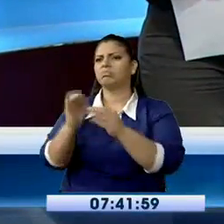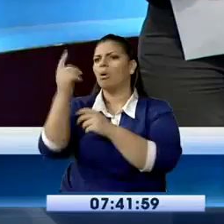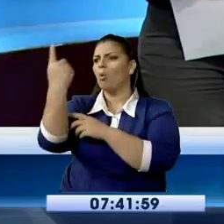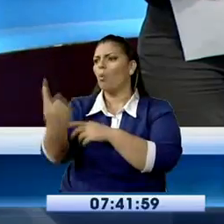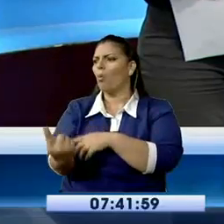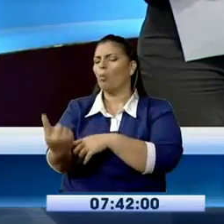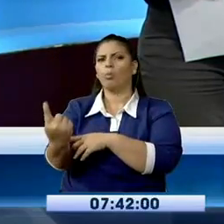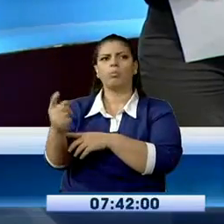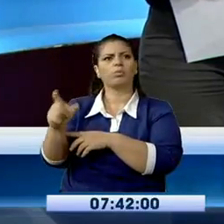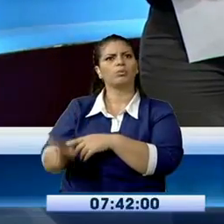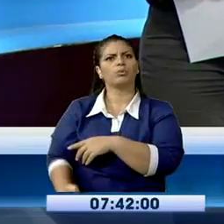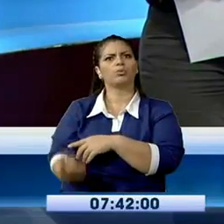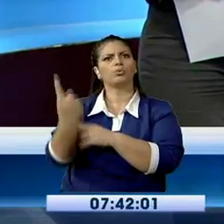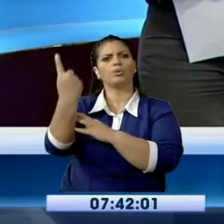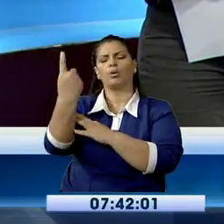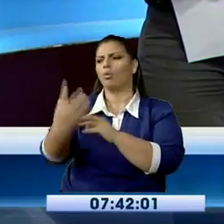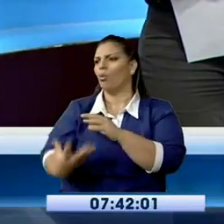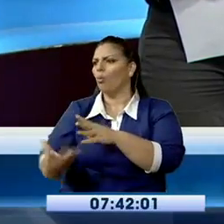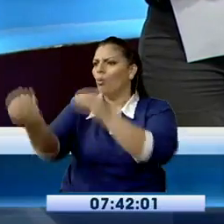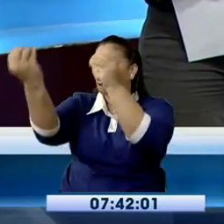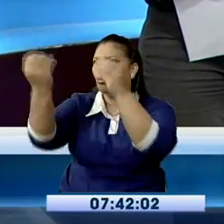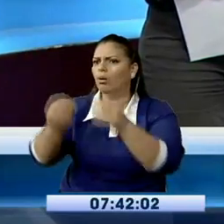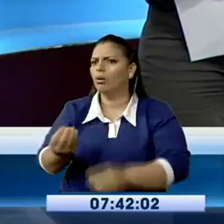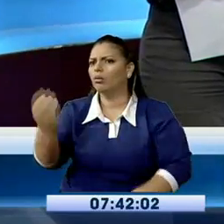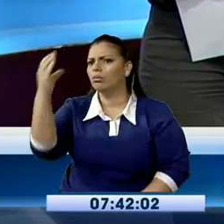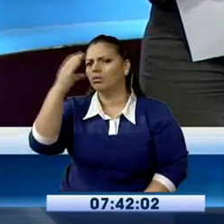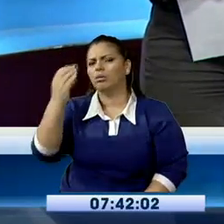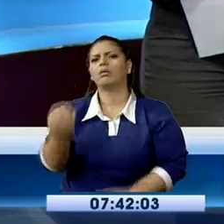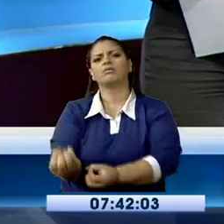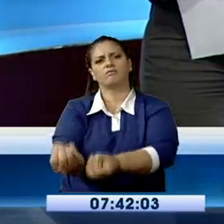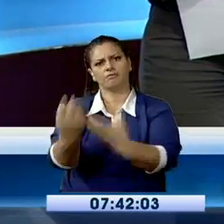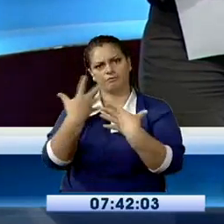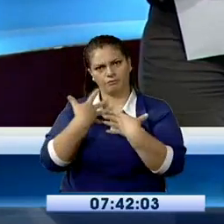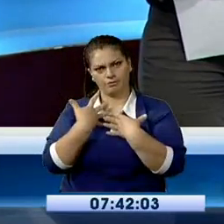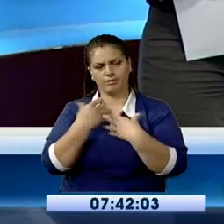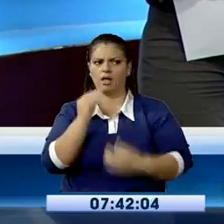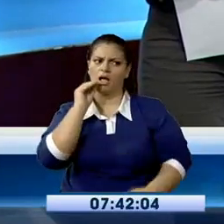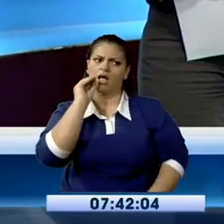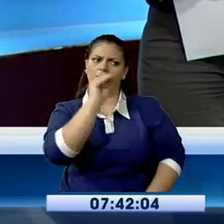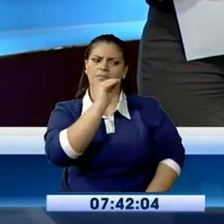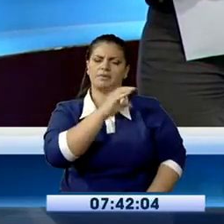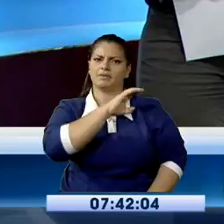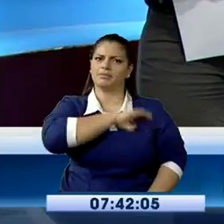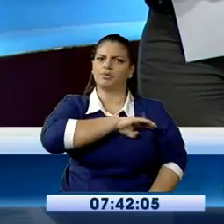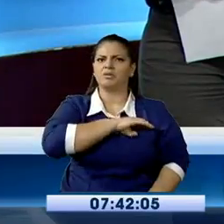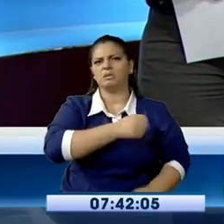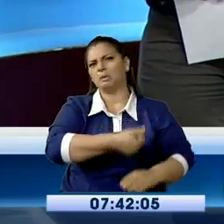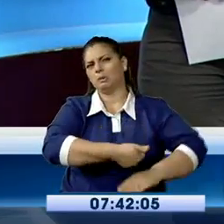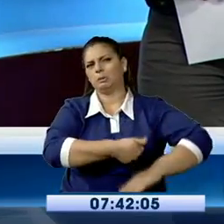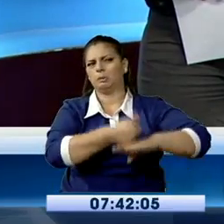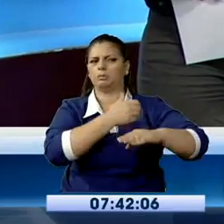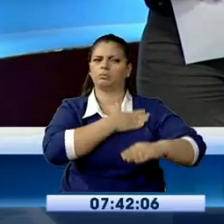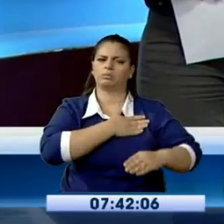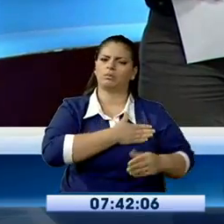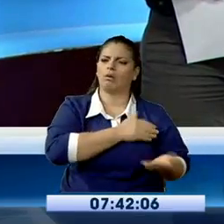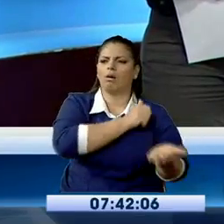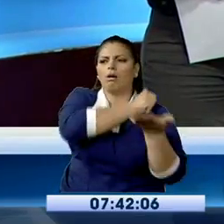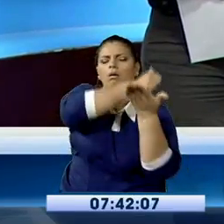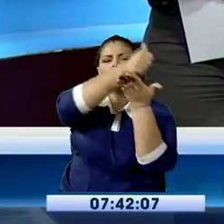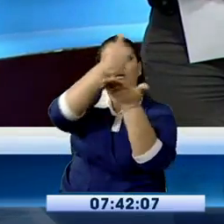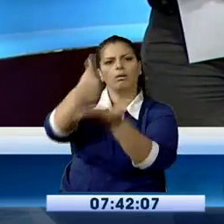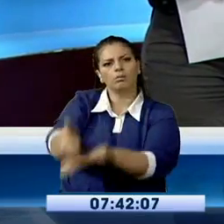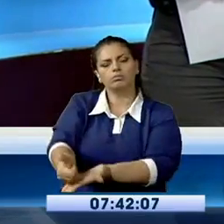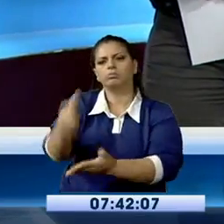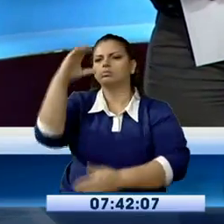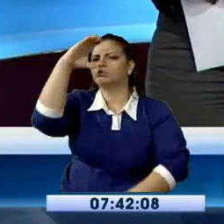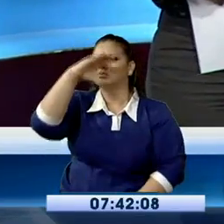segmento, ayudaremos a que la policía o la autoridad competente ayude también a su vez en la búsqueda